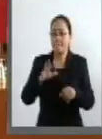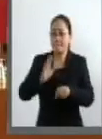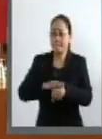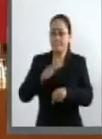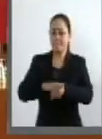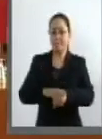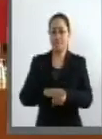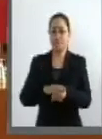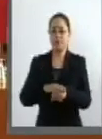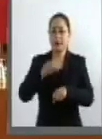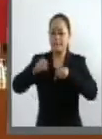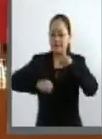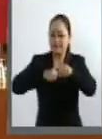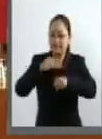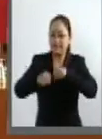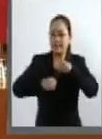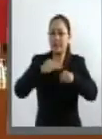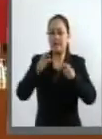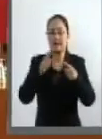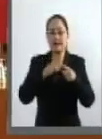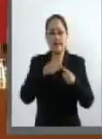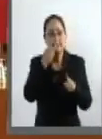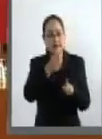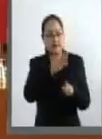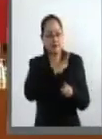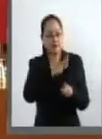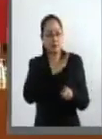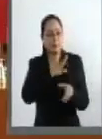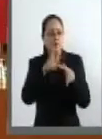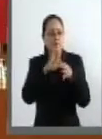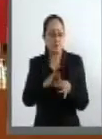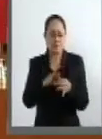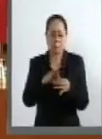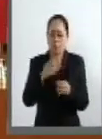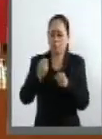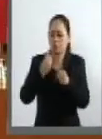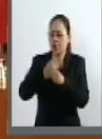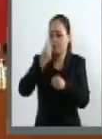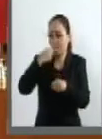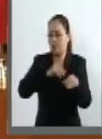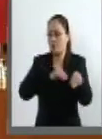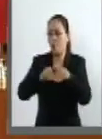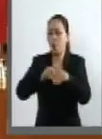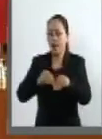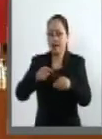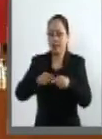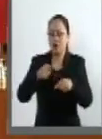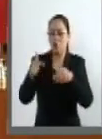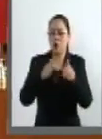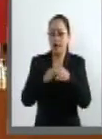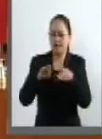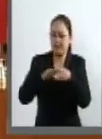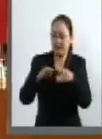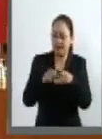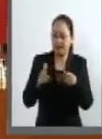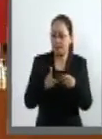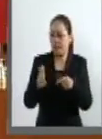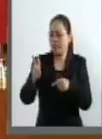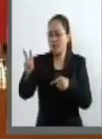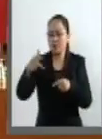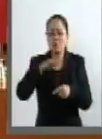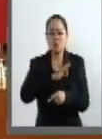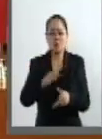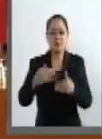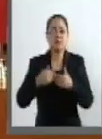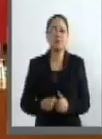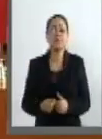sistemas de bicicletas públicas, una opción de movilidad principalmente en las distancias cortas. En nuestro país,